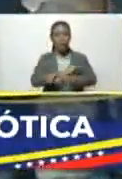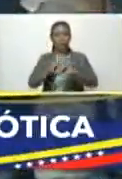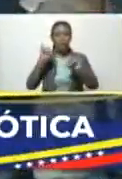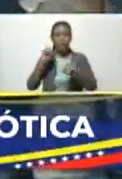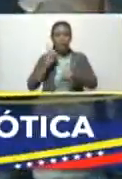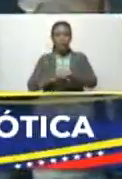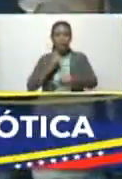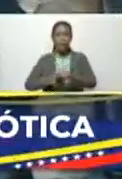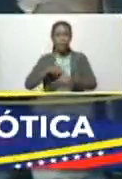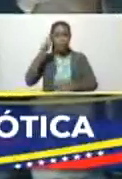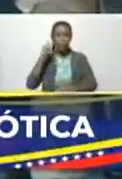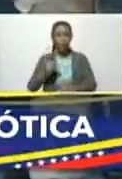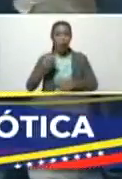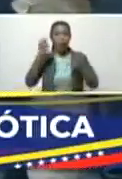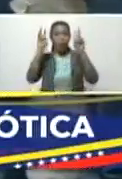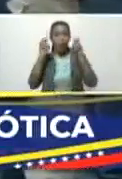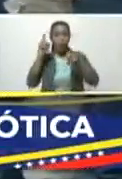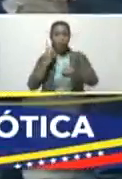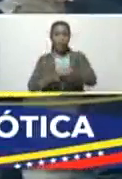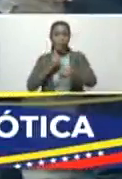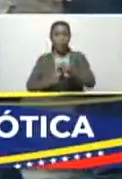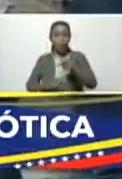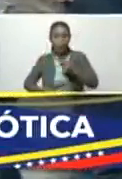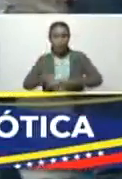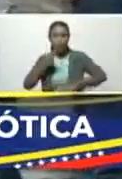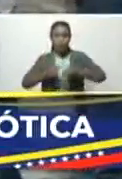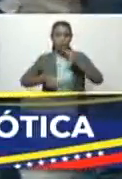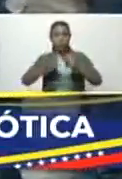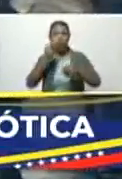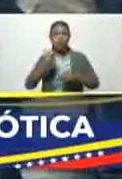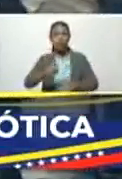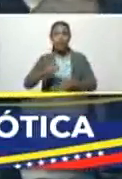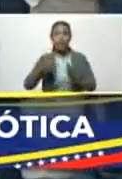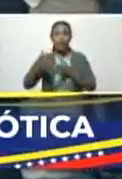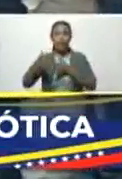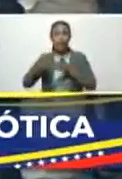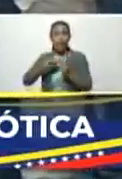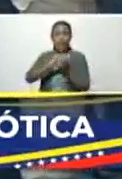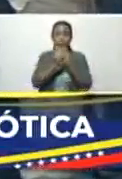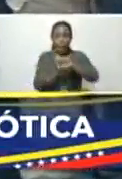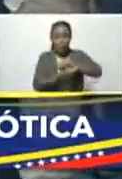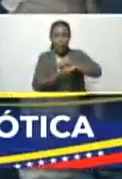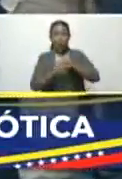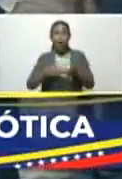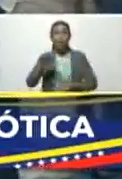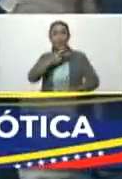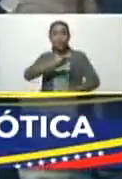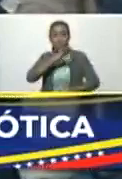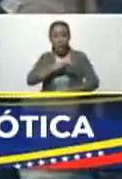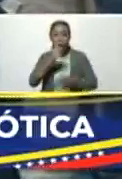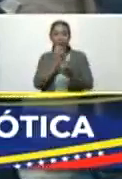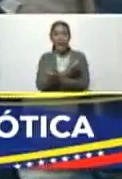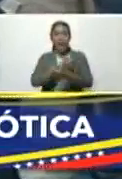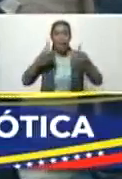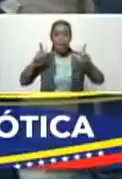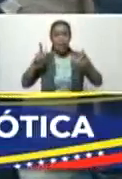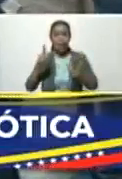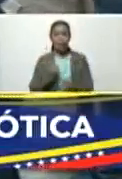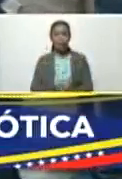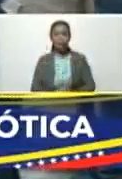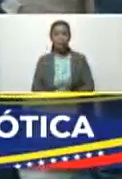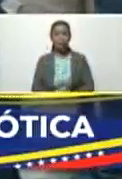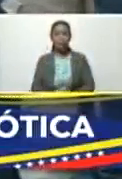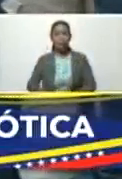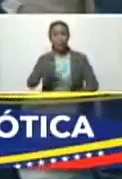bolivariana, de la nueva época de construcción, de la transición al socialismo libertario,